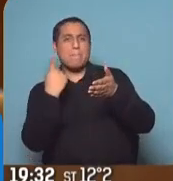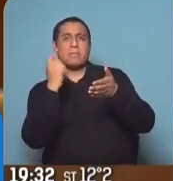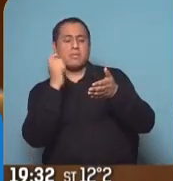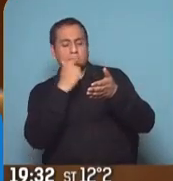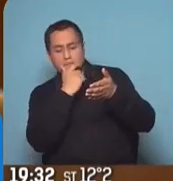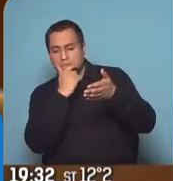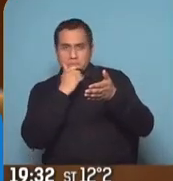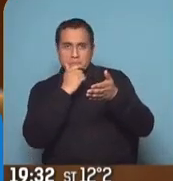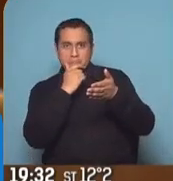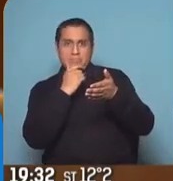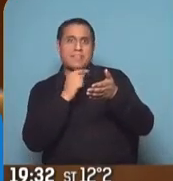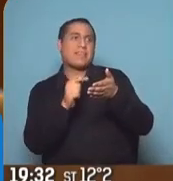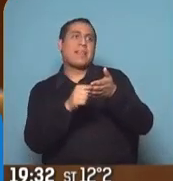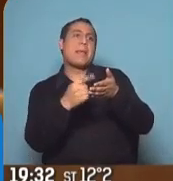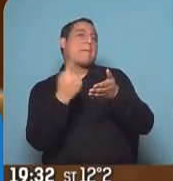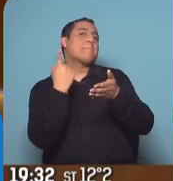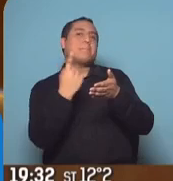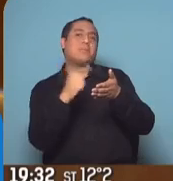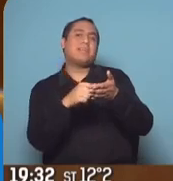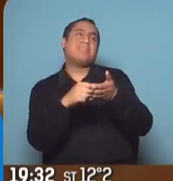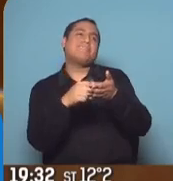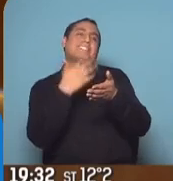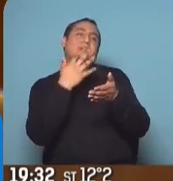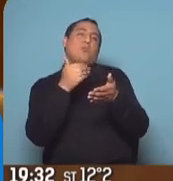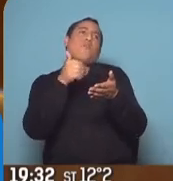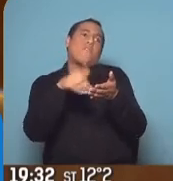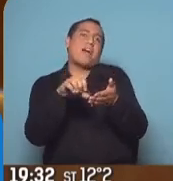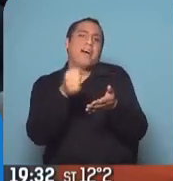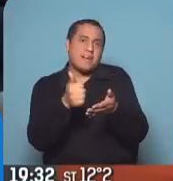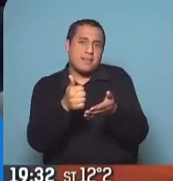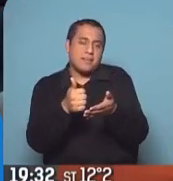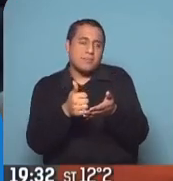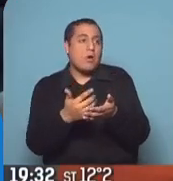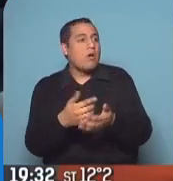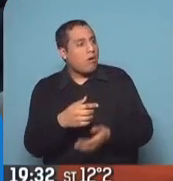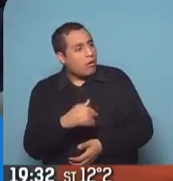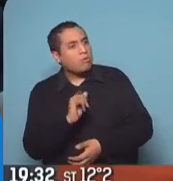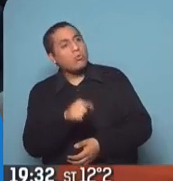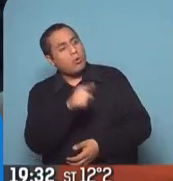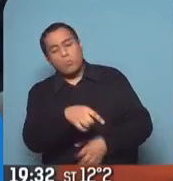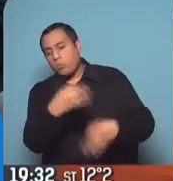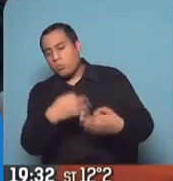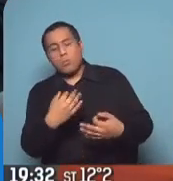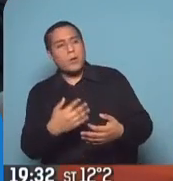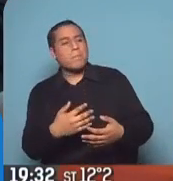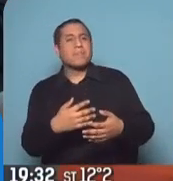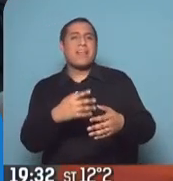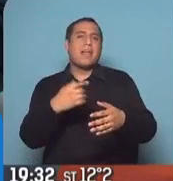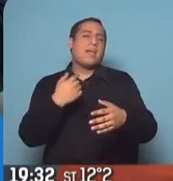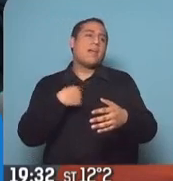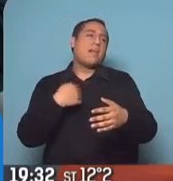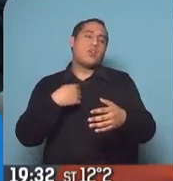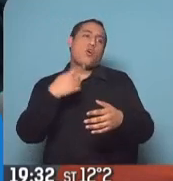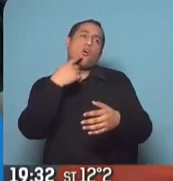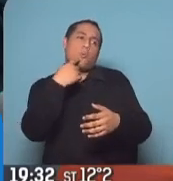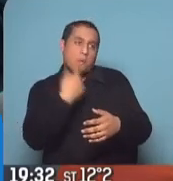el primero es el que tiene que Sin traccionar dudas, la Claro. lista. sin dudas. Más Y él lo siendo lograba. legisladores, sí. María Cristina, no puedo dejar de preguntarle,